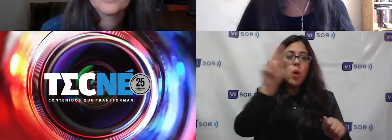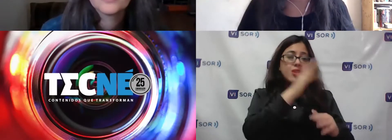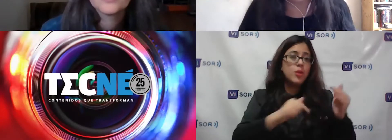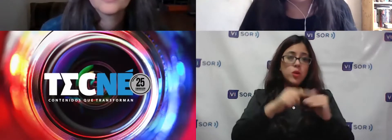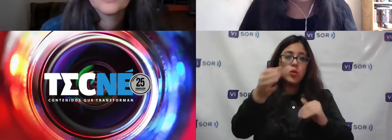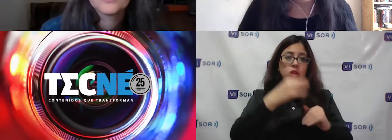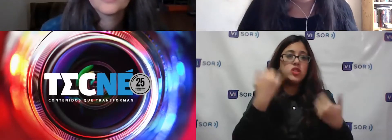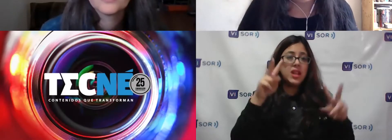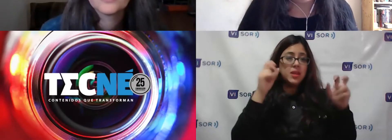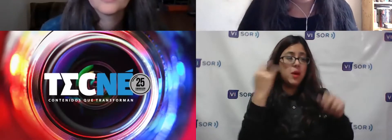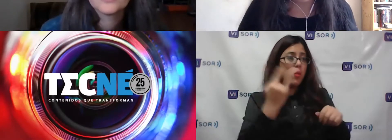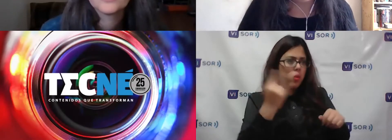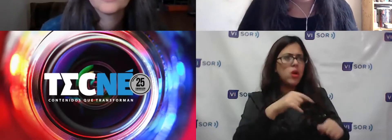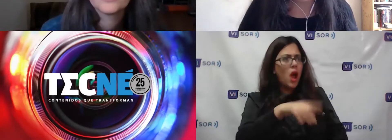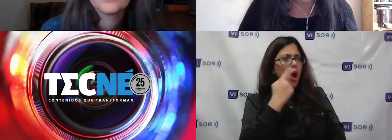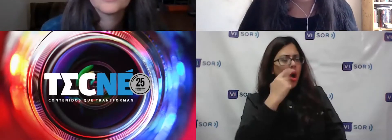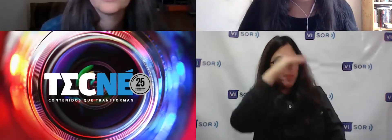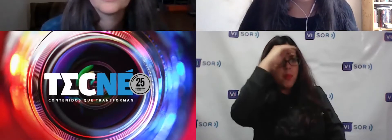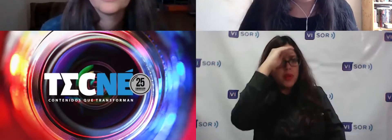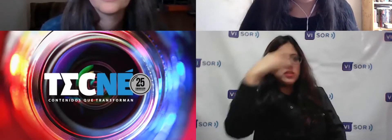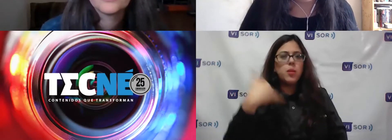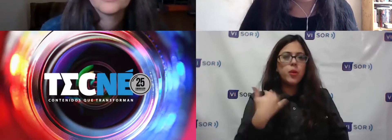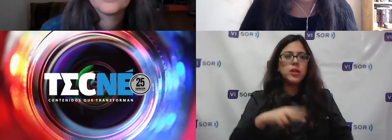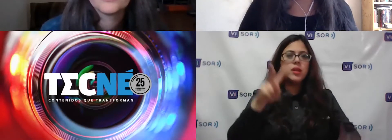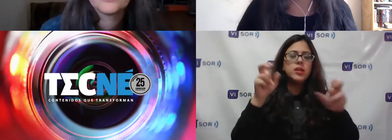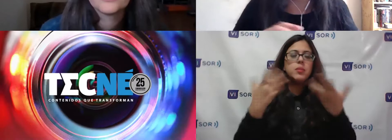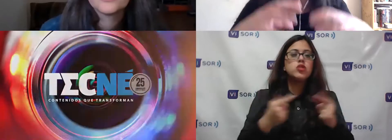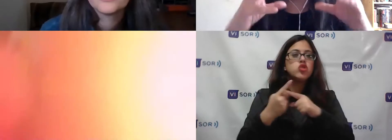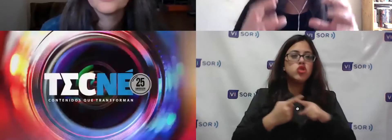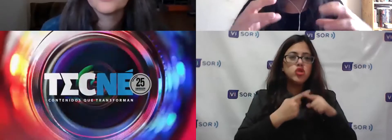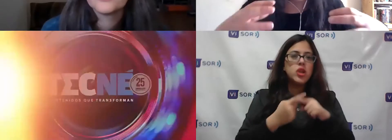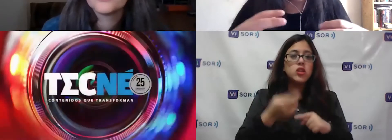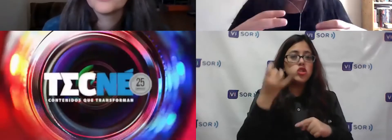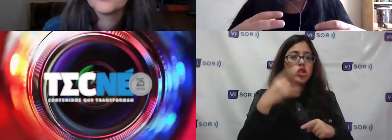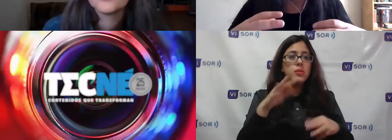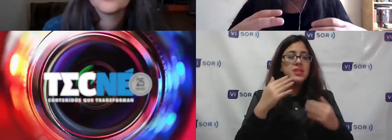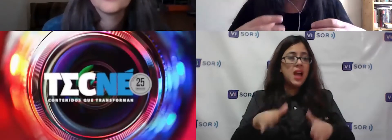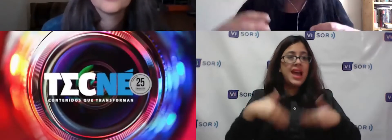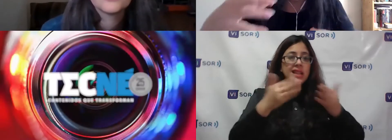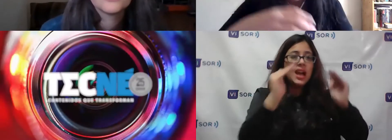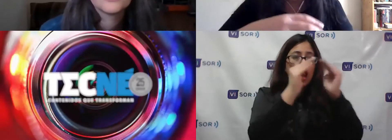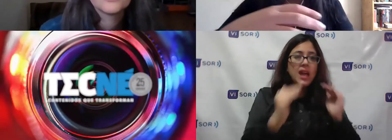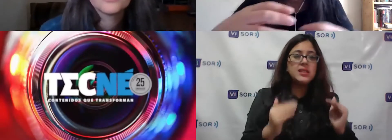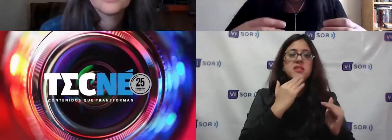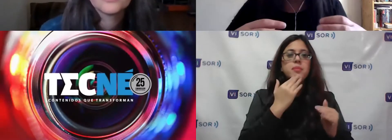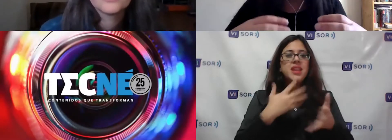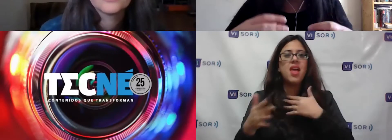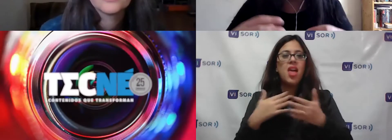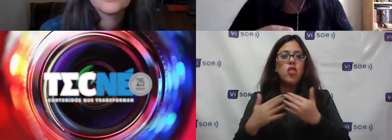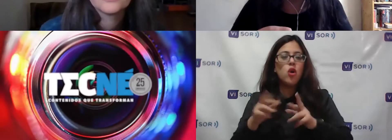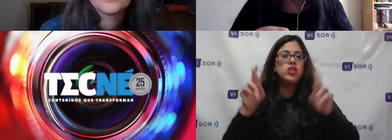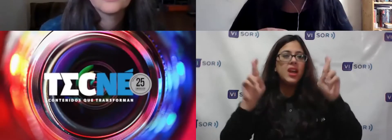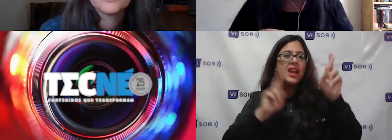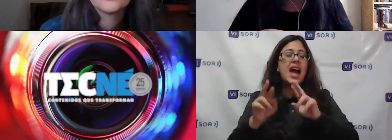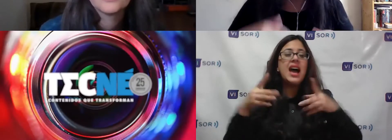experiencia elemental que es una experiencia vivienda social que tiene una particularidad que no era sólo entregar la casa sino que también en el tema donde está integrada las redes sociales